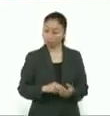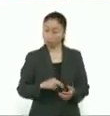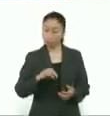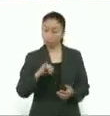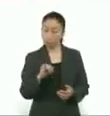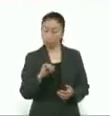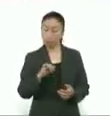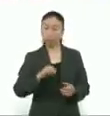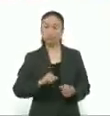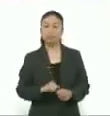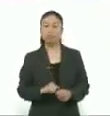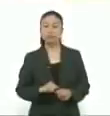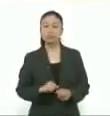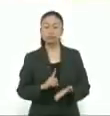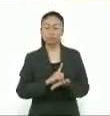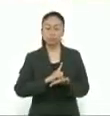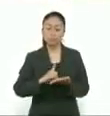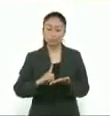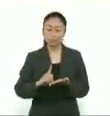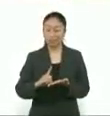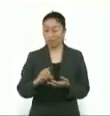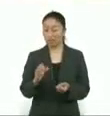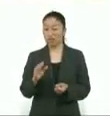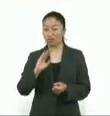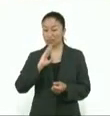No tenemos derecho a quedar mal,